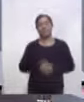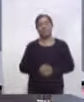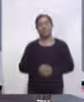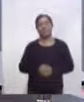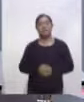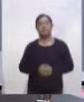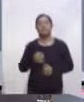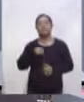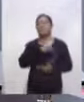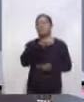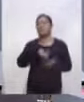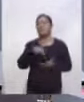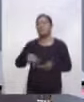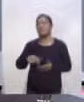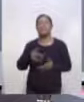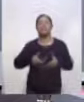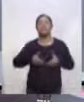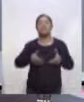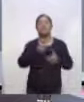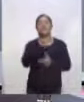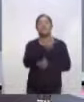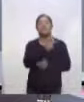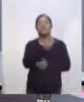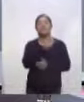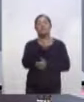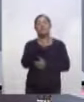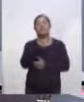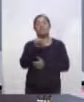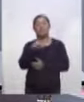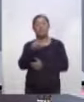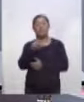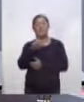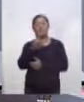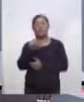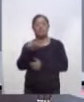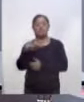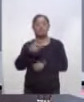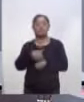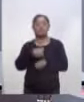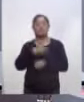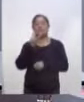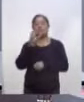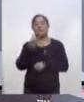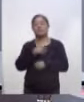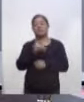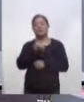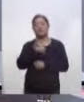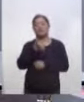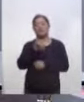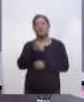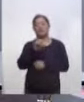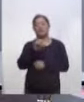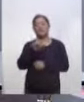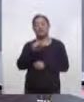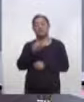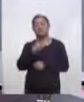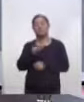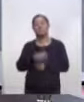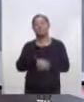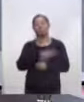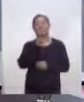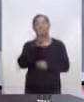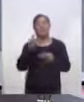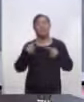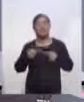estamos ubicados en Privada Las Ánimas número 3, y aquí le haremos entrega de esta cortesía que le estamos entregando. Son a las tres